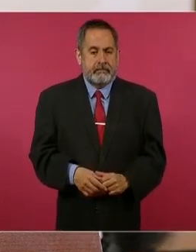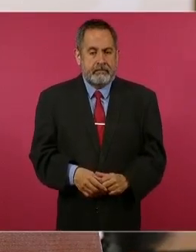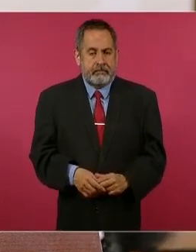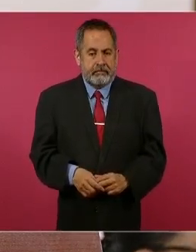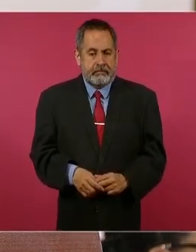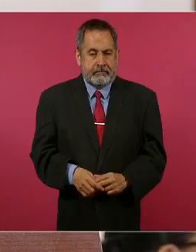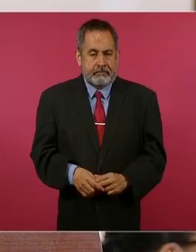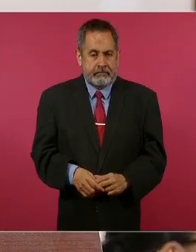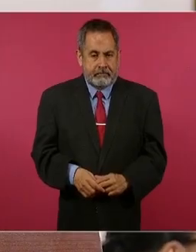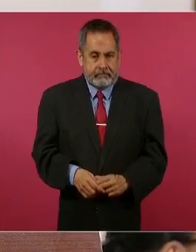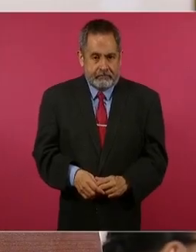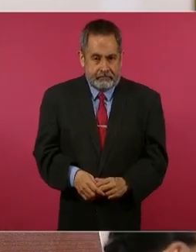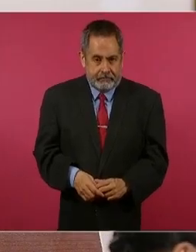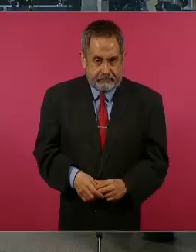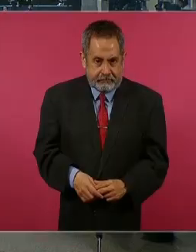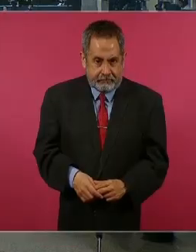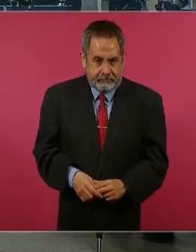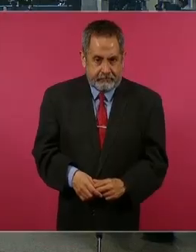además